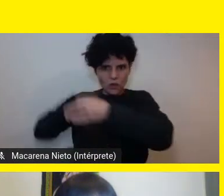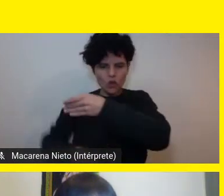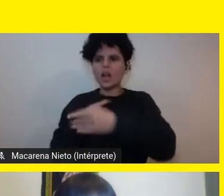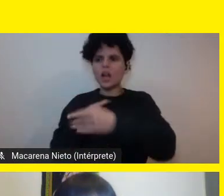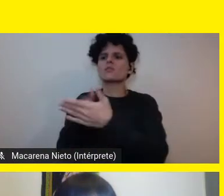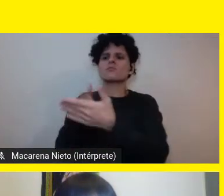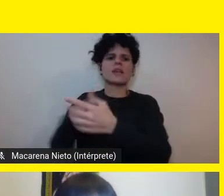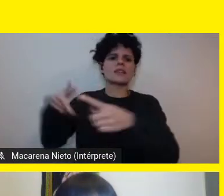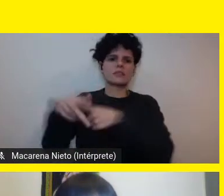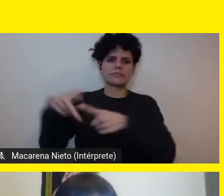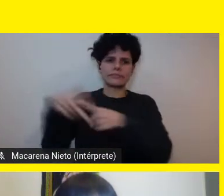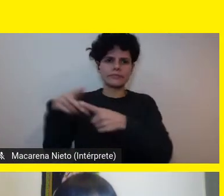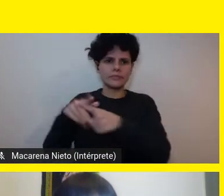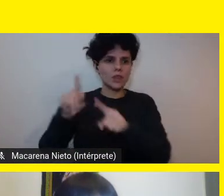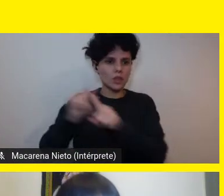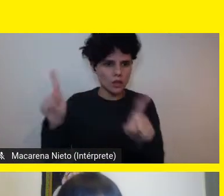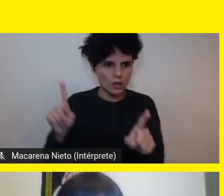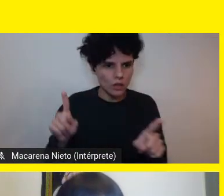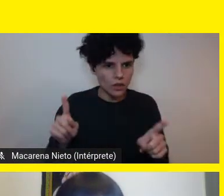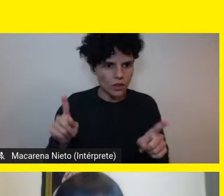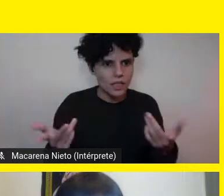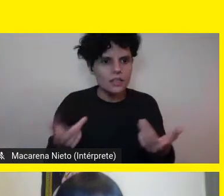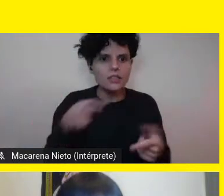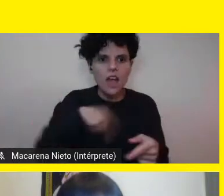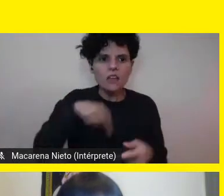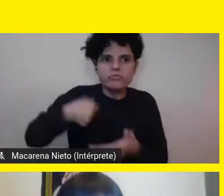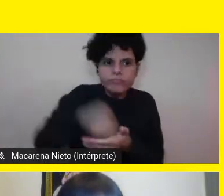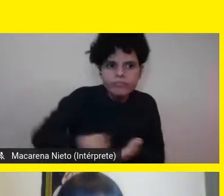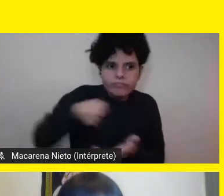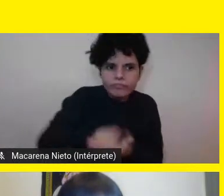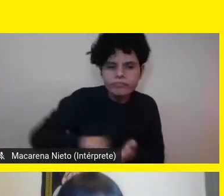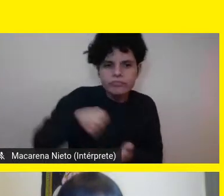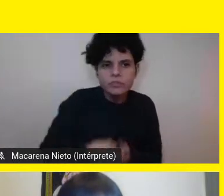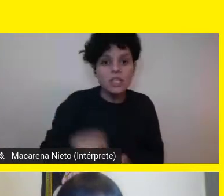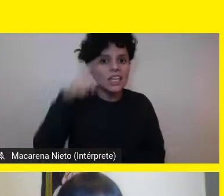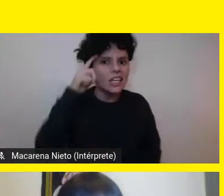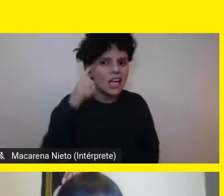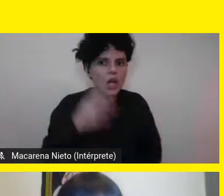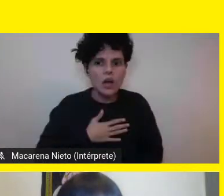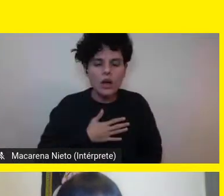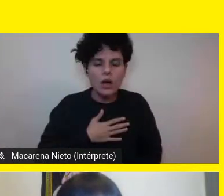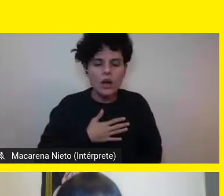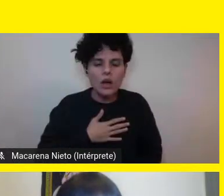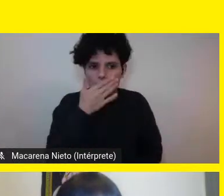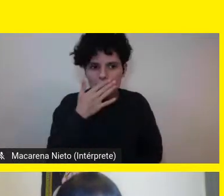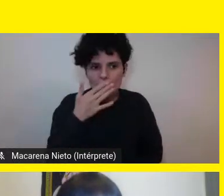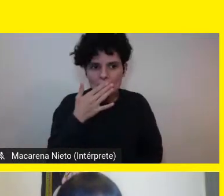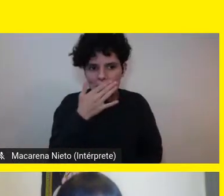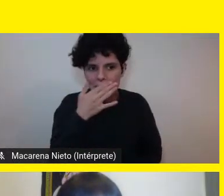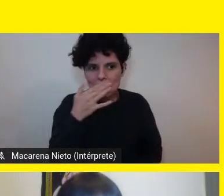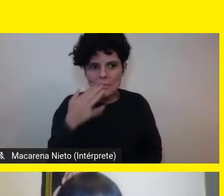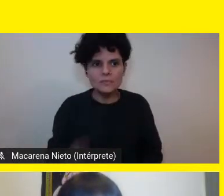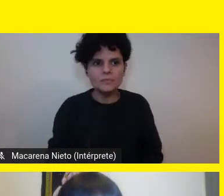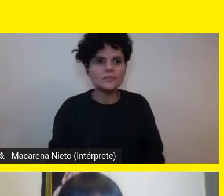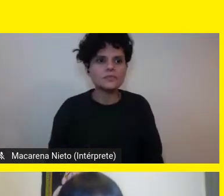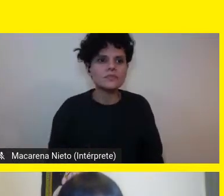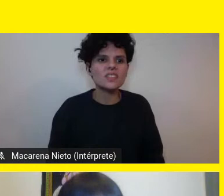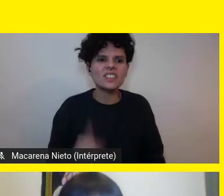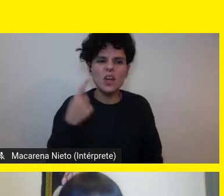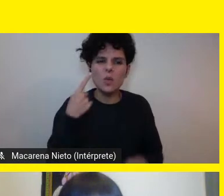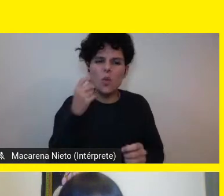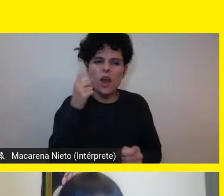en distintas dimensiones y caminos. Y creo que parte de esta dificultad ha sido, bueno,